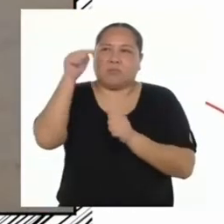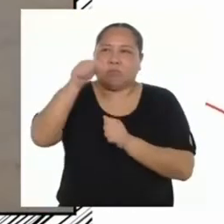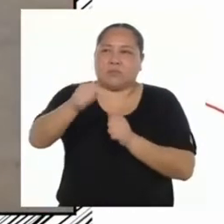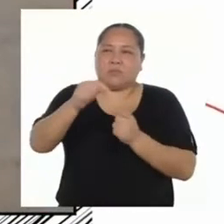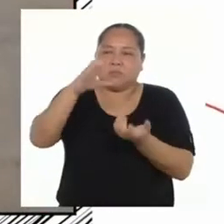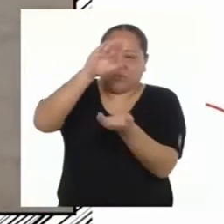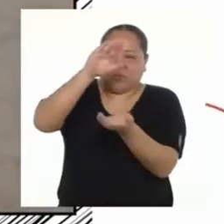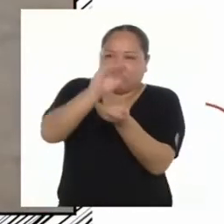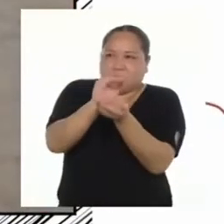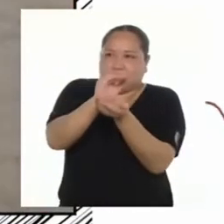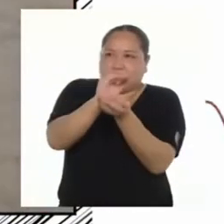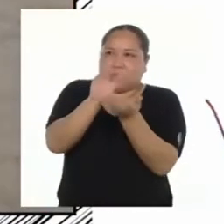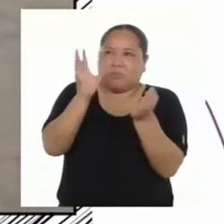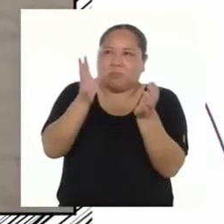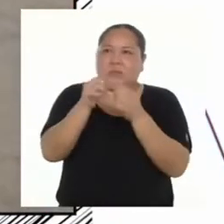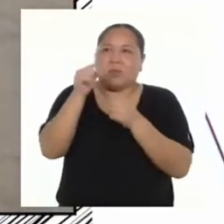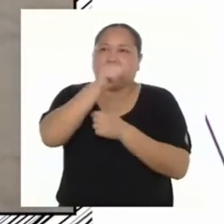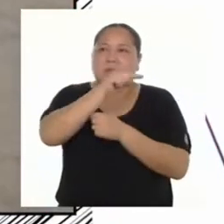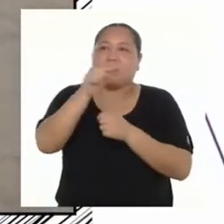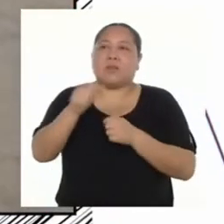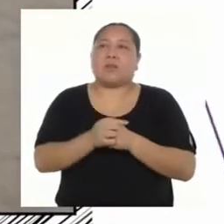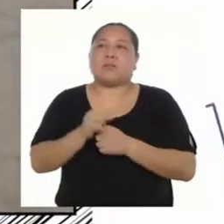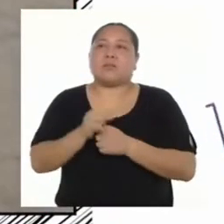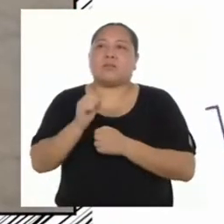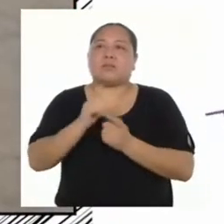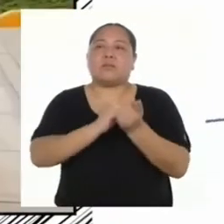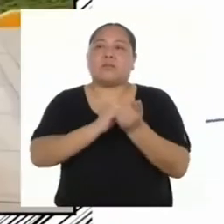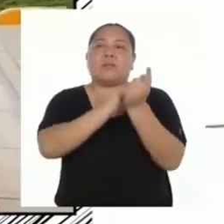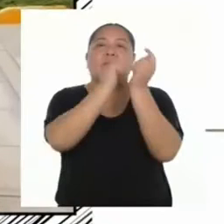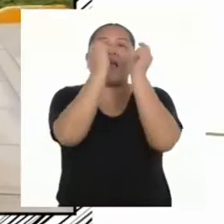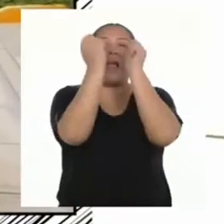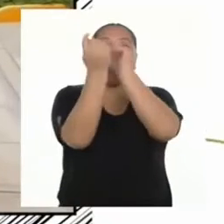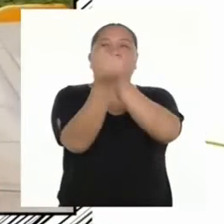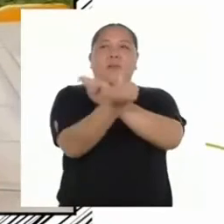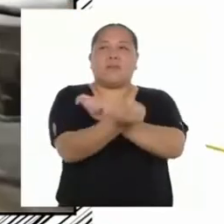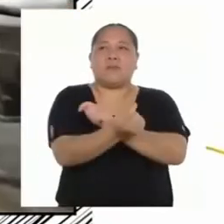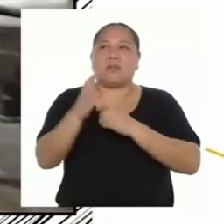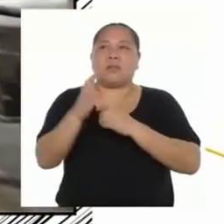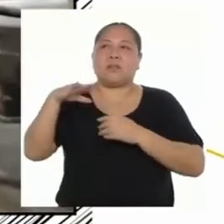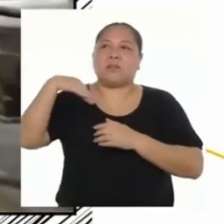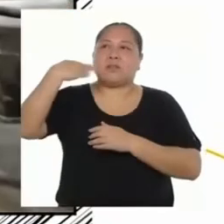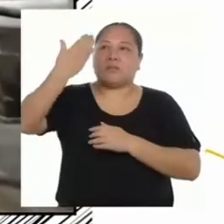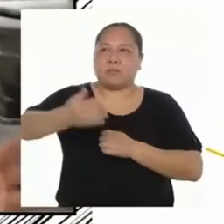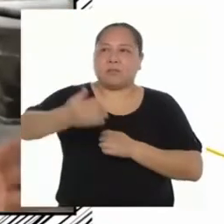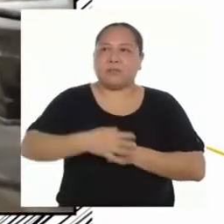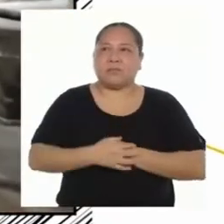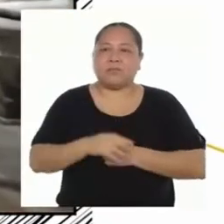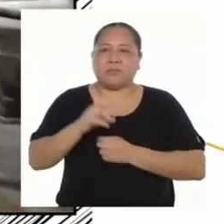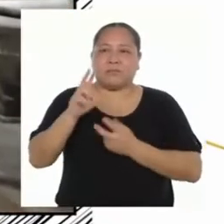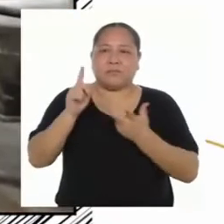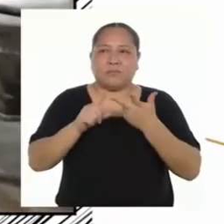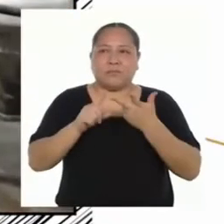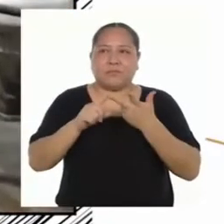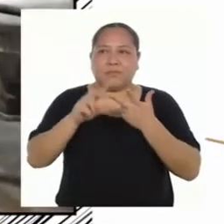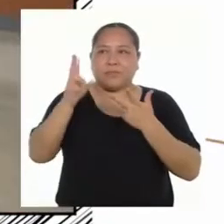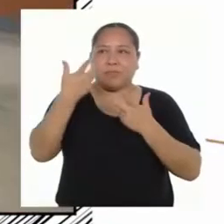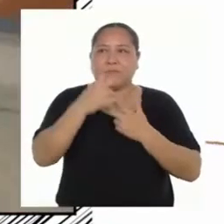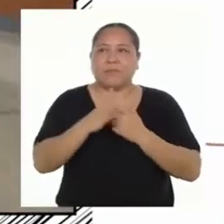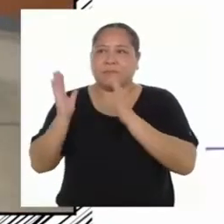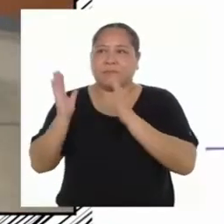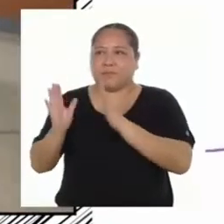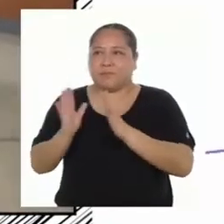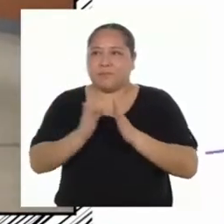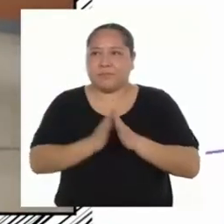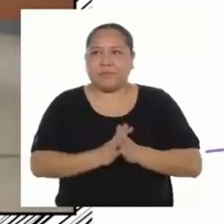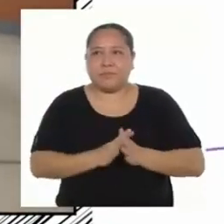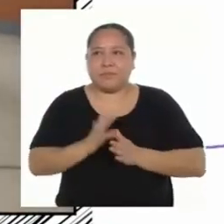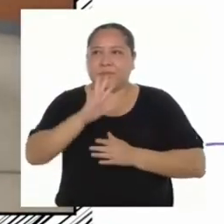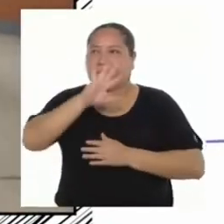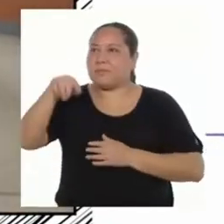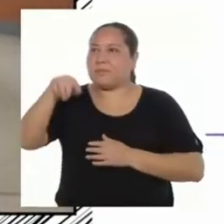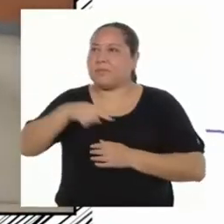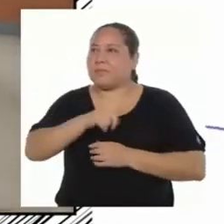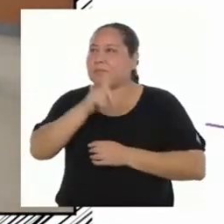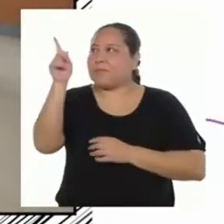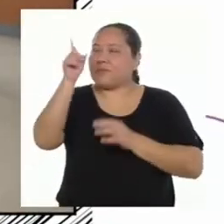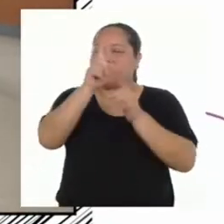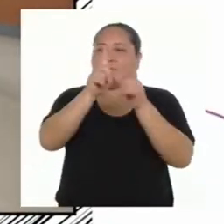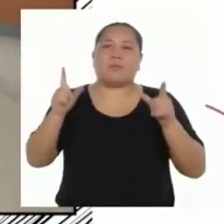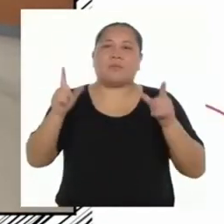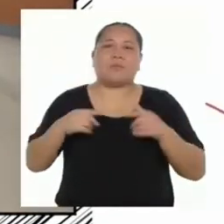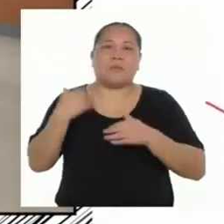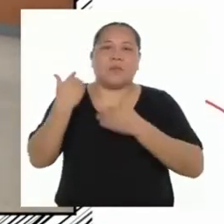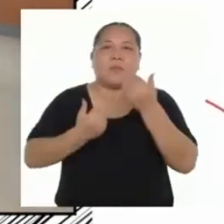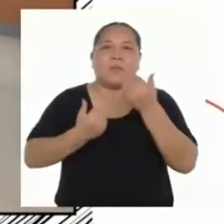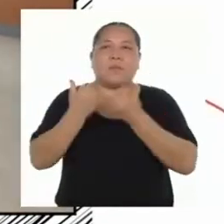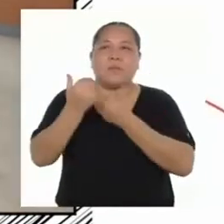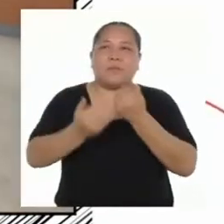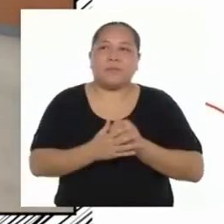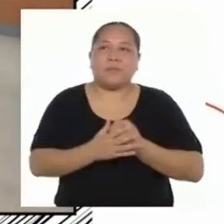este sanguchón. Todos estos paquetes sufrirán una transformación espectacular en el siguiente paso. Tercero, producir. Toda esta infraestructura está destinada